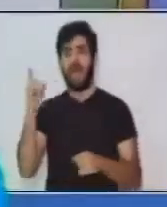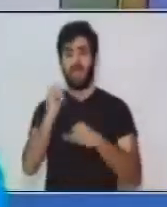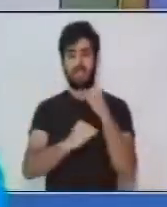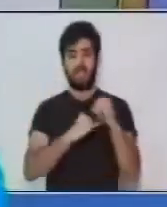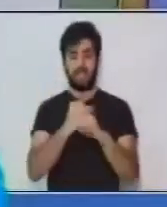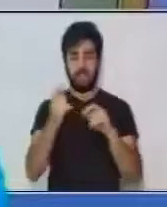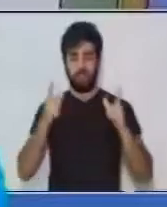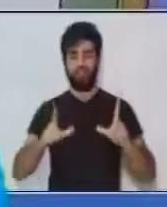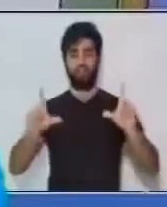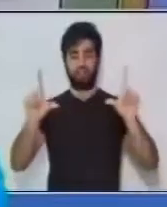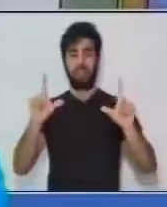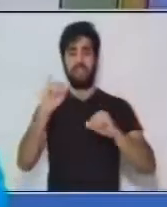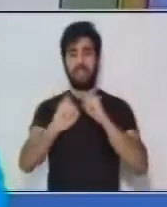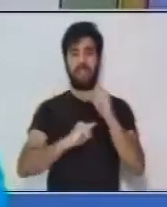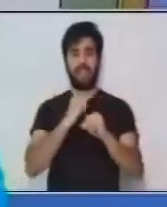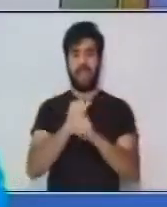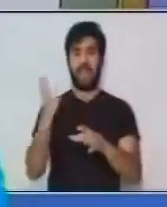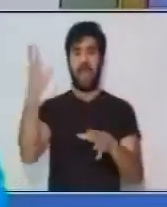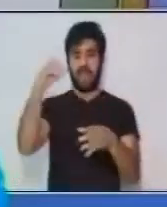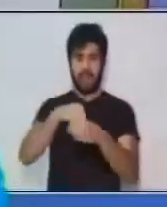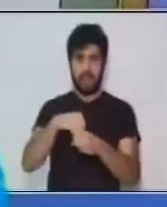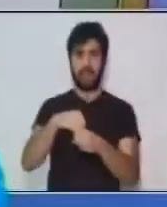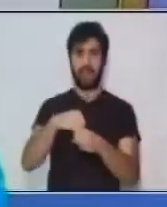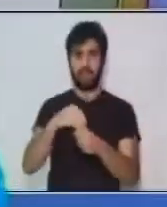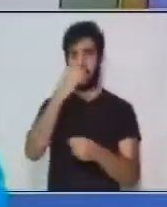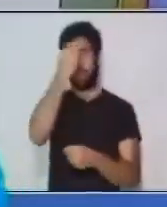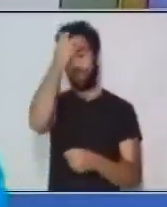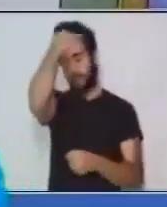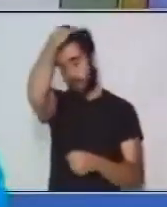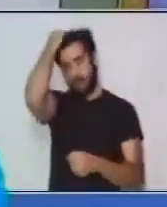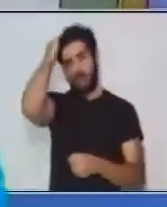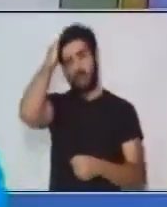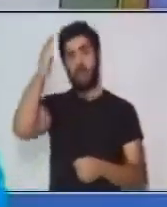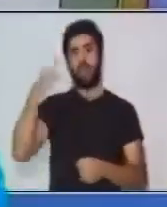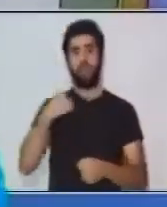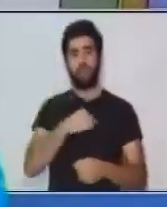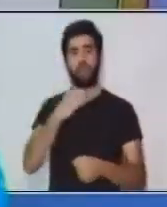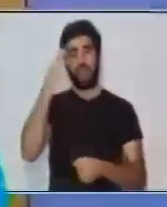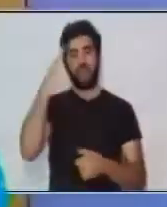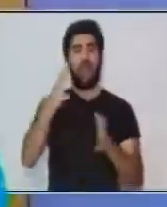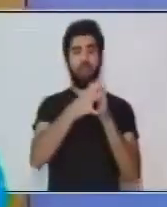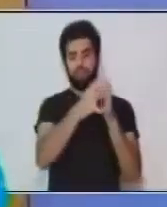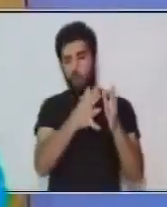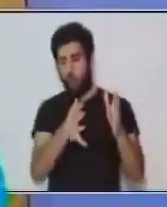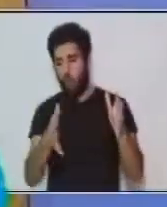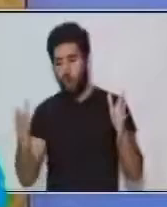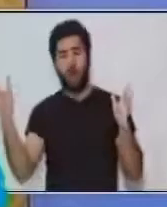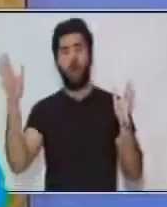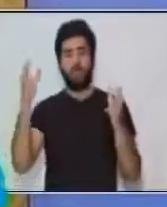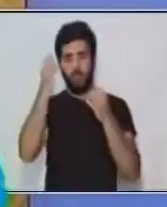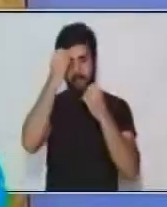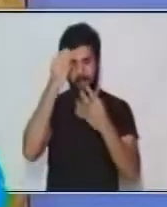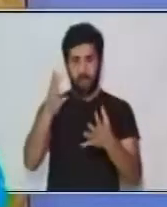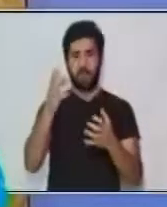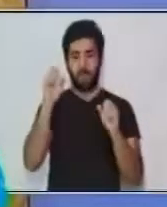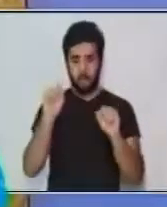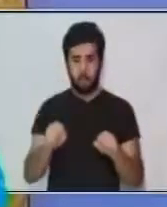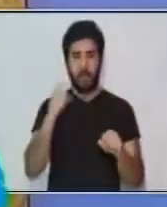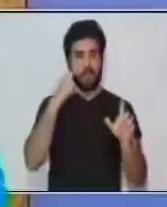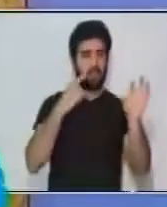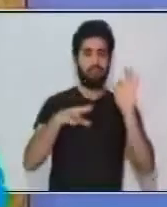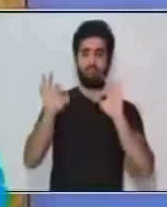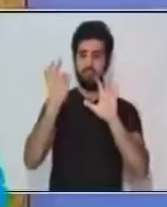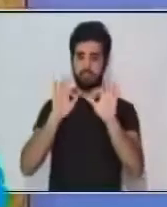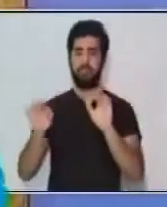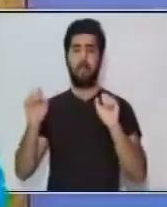existen dentro del Internet. Sabemos que el Internet entonces es esa gama amplia de toda información que nosotros podemos identificar, y lo vamos